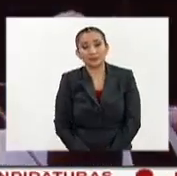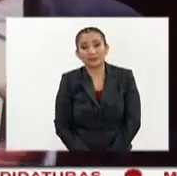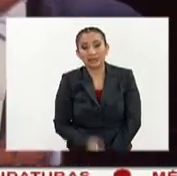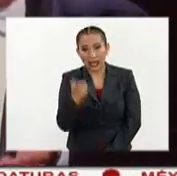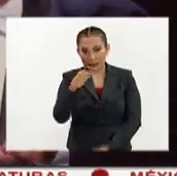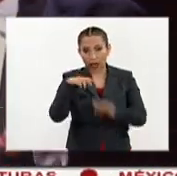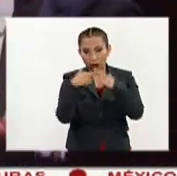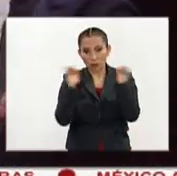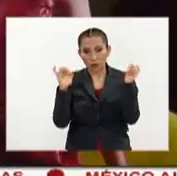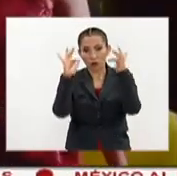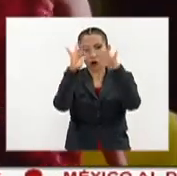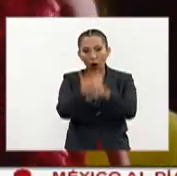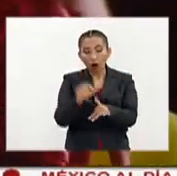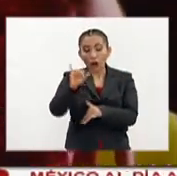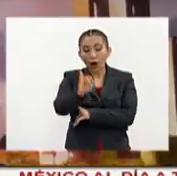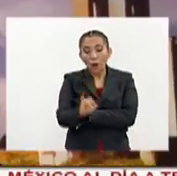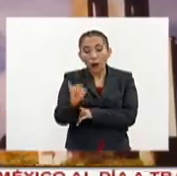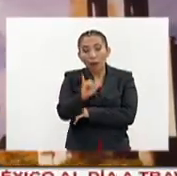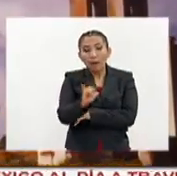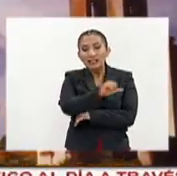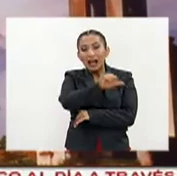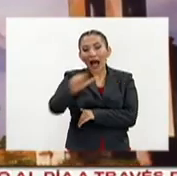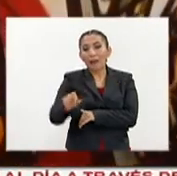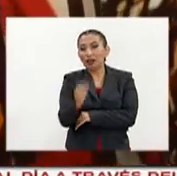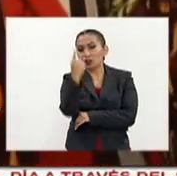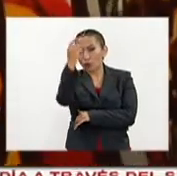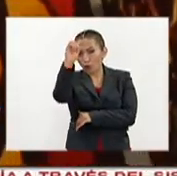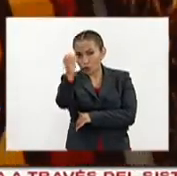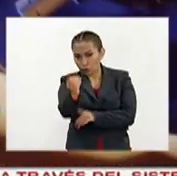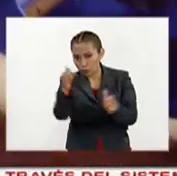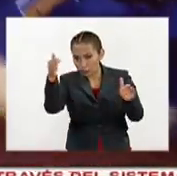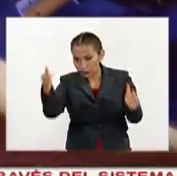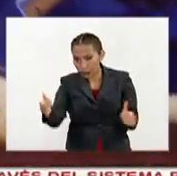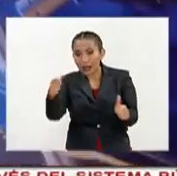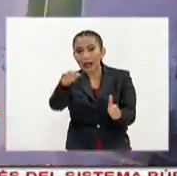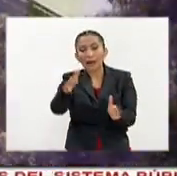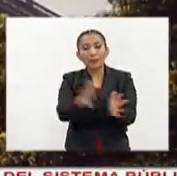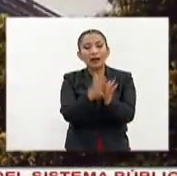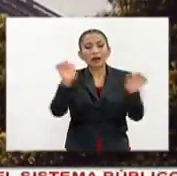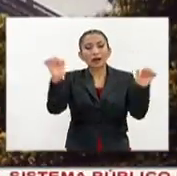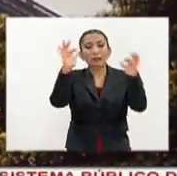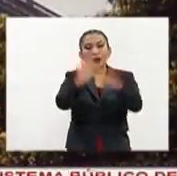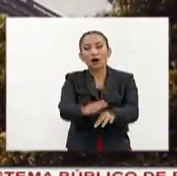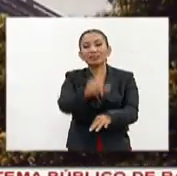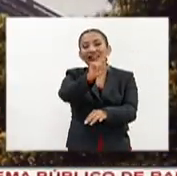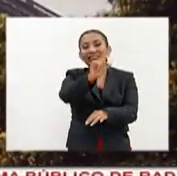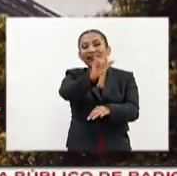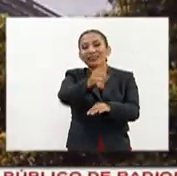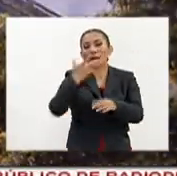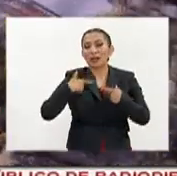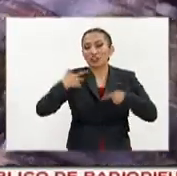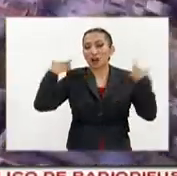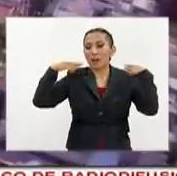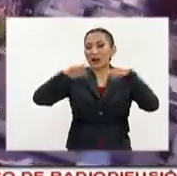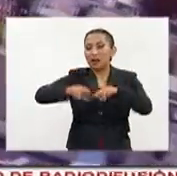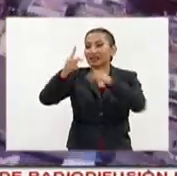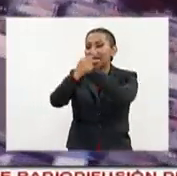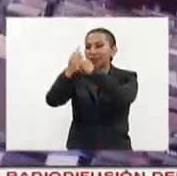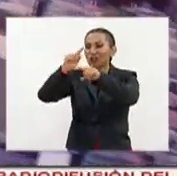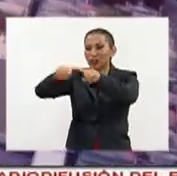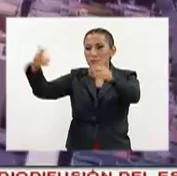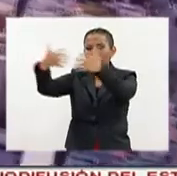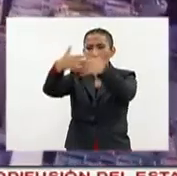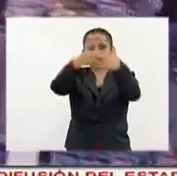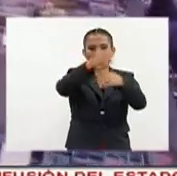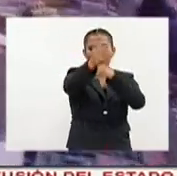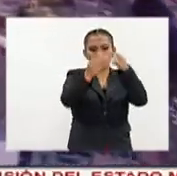Este encuentro se celebra desde este jueves y hasta el 21 de octubre y cuenta con la participación de más de 70 representantes de televisoras de